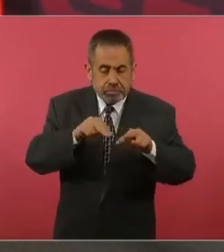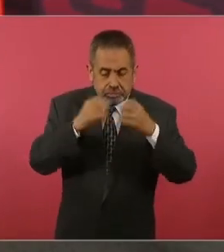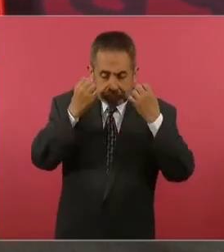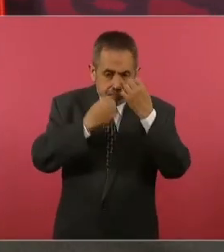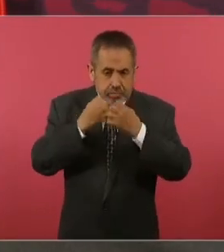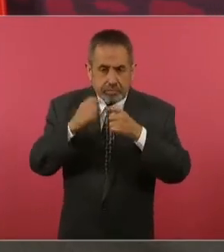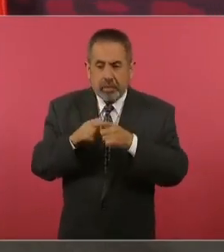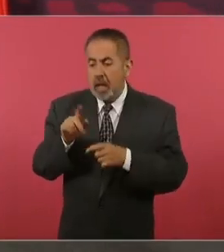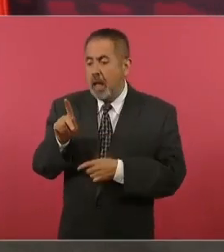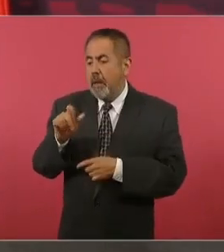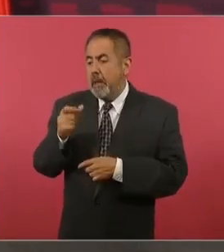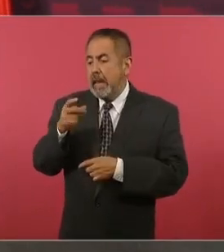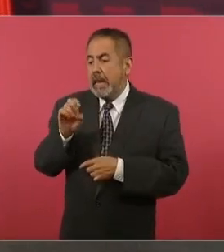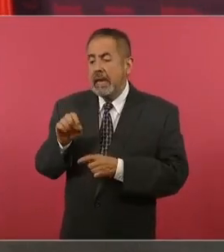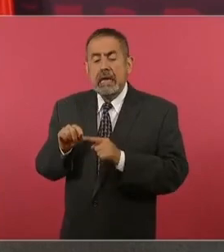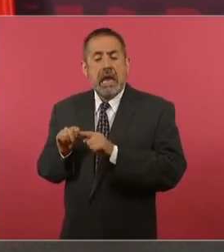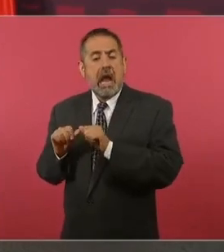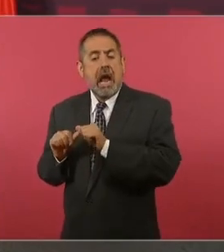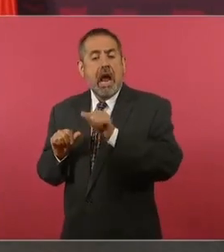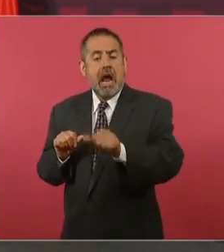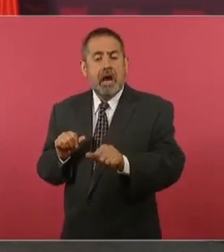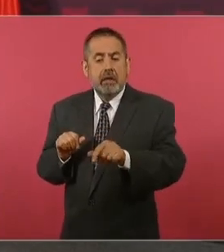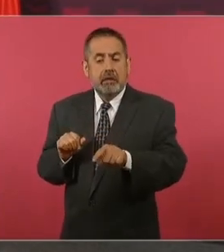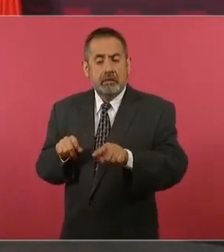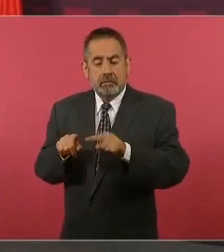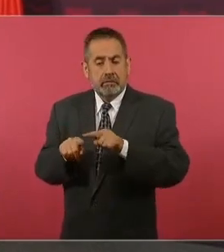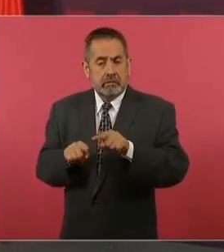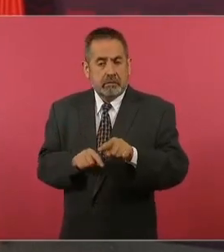que va de Palenque